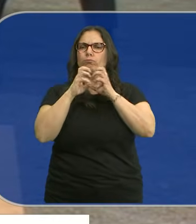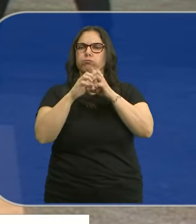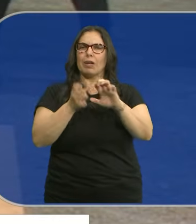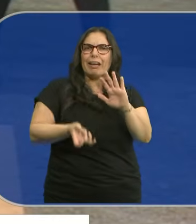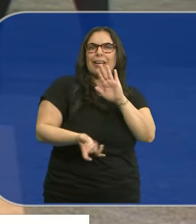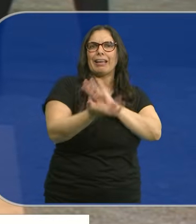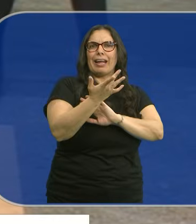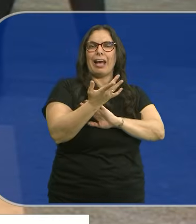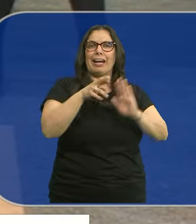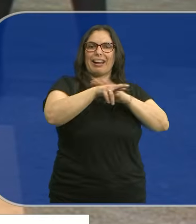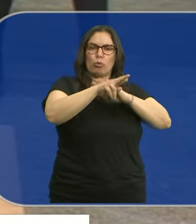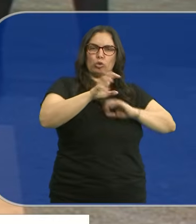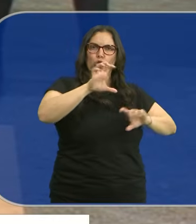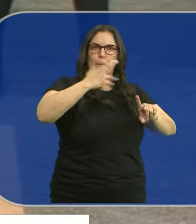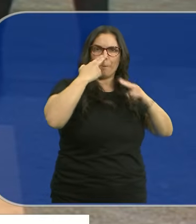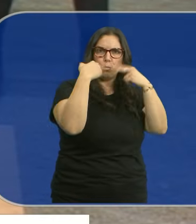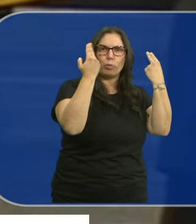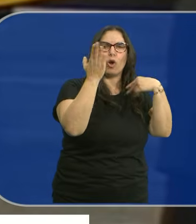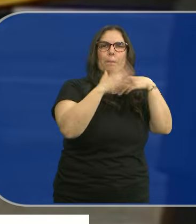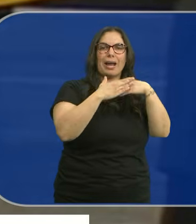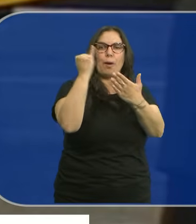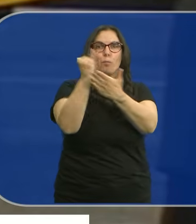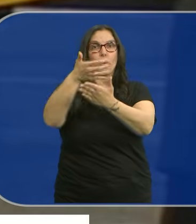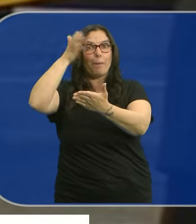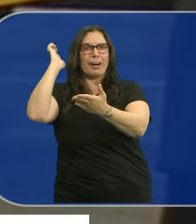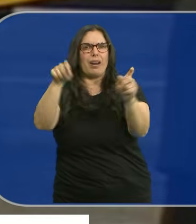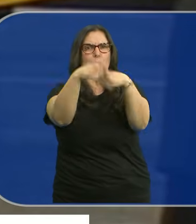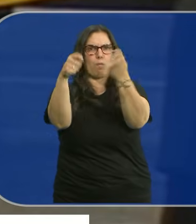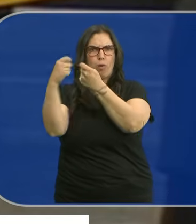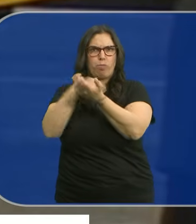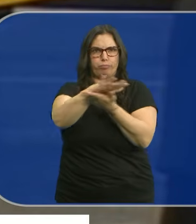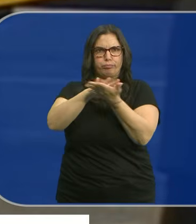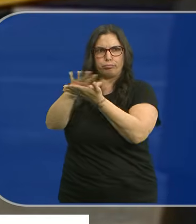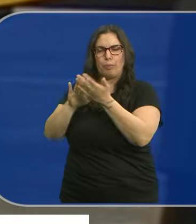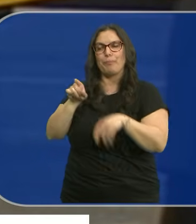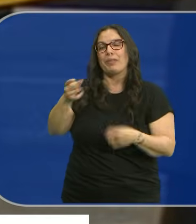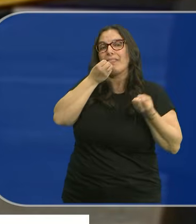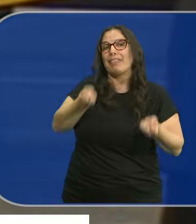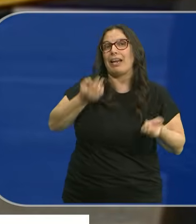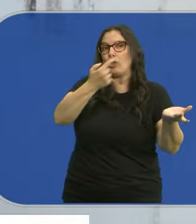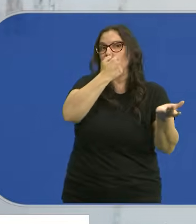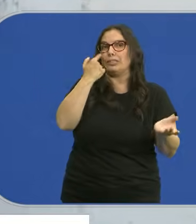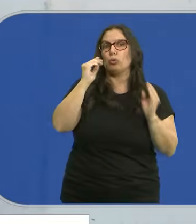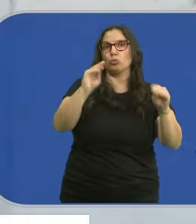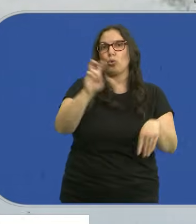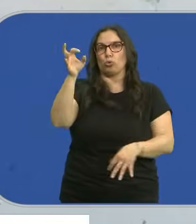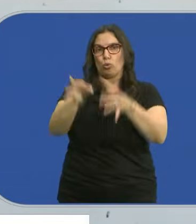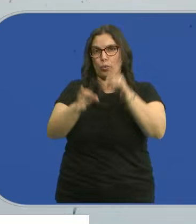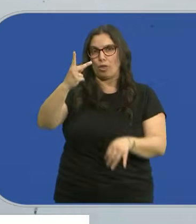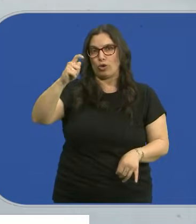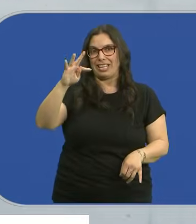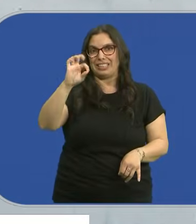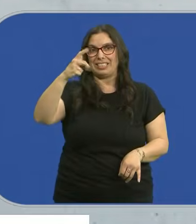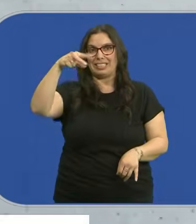para destruir pruebas que guardaba Luis Bárcenas. En su declaración como testigo en otro juicio, el de la Operación Kitchen, ha asegurado que el ex número